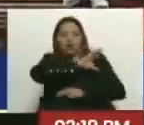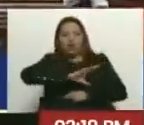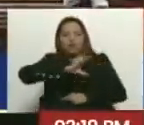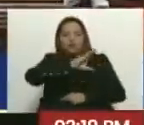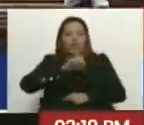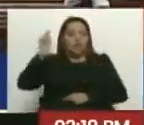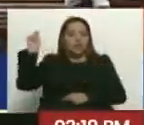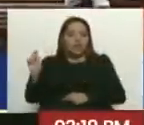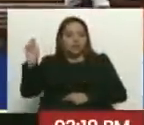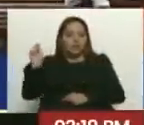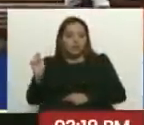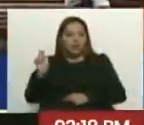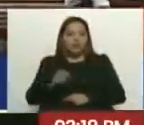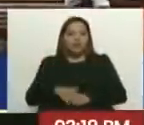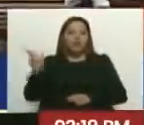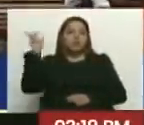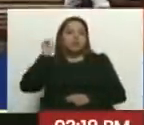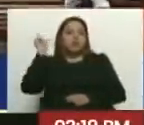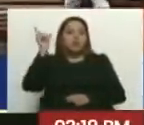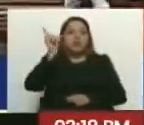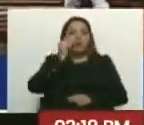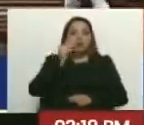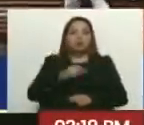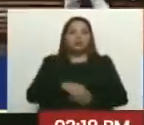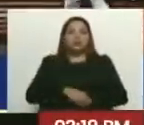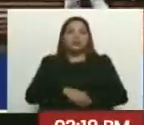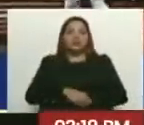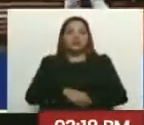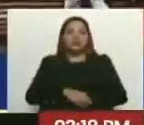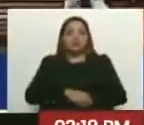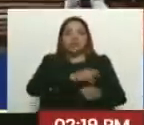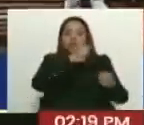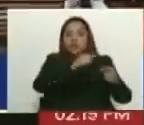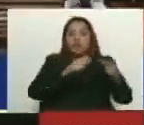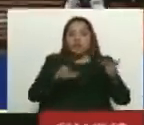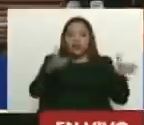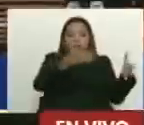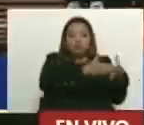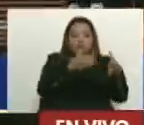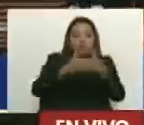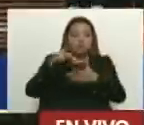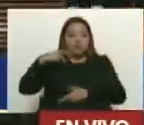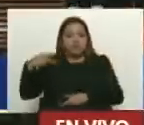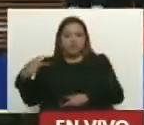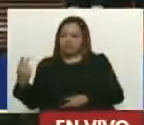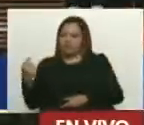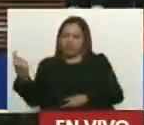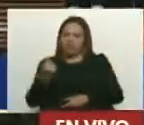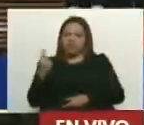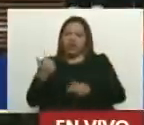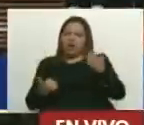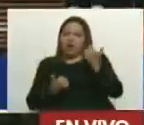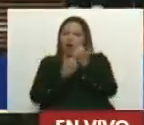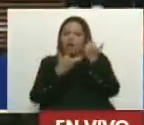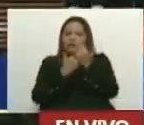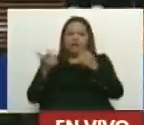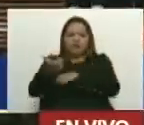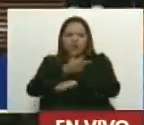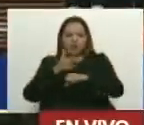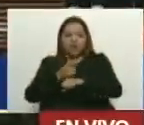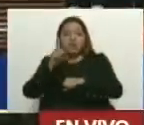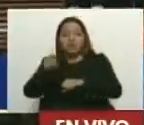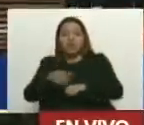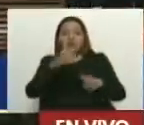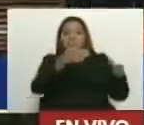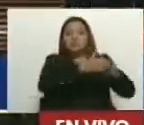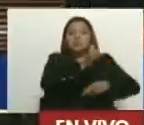Parlamentarios, hombres y mujeres de varias tendencias políticas, no solamente pro gobierno, sino